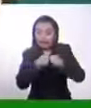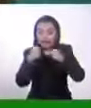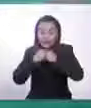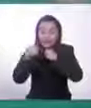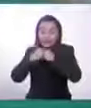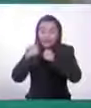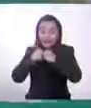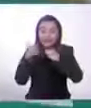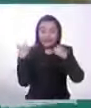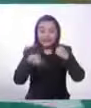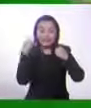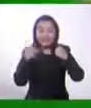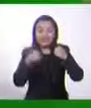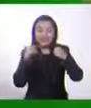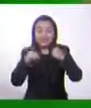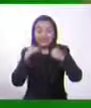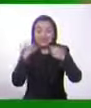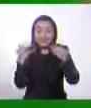¡Ay!